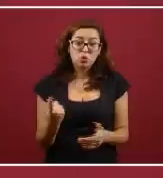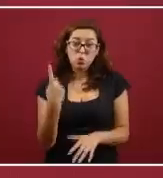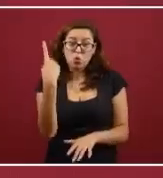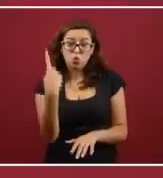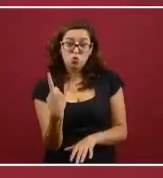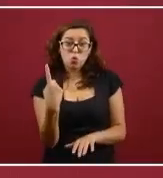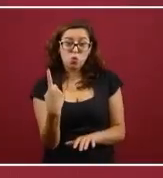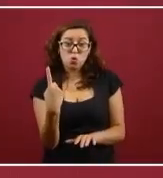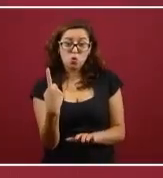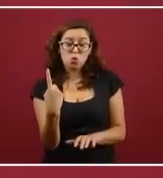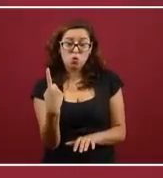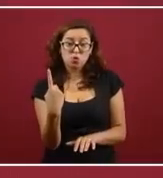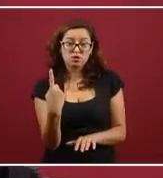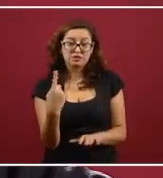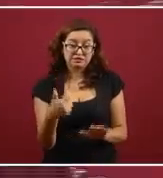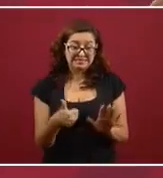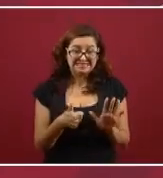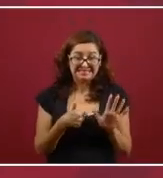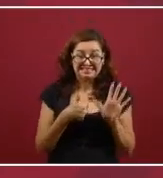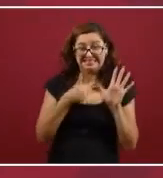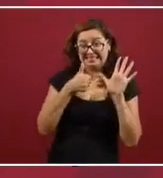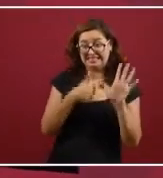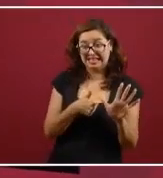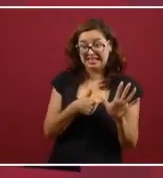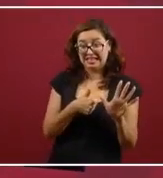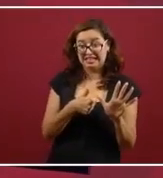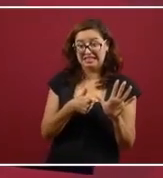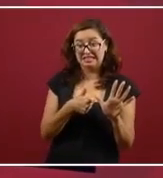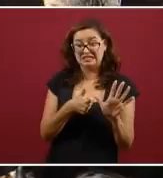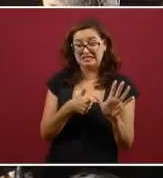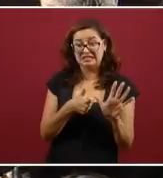Uno, 6